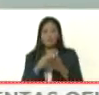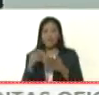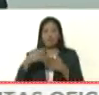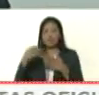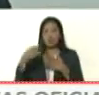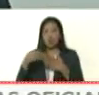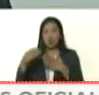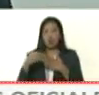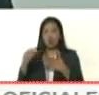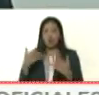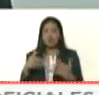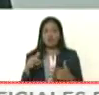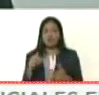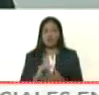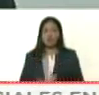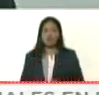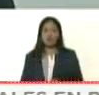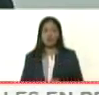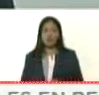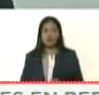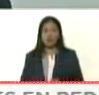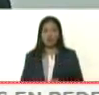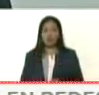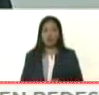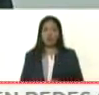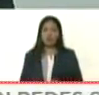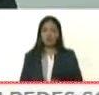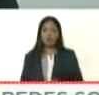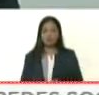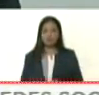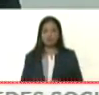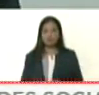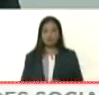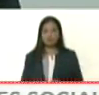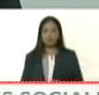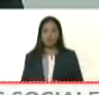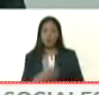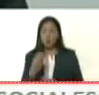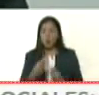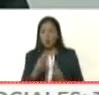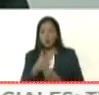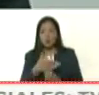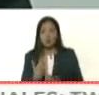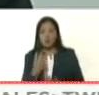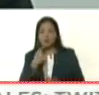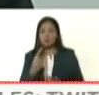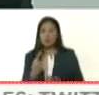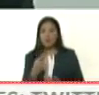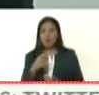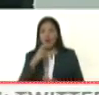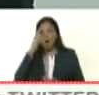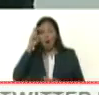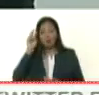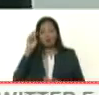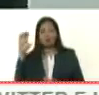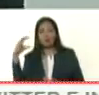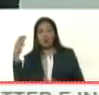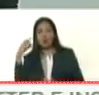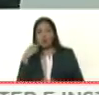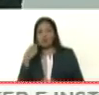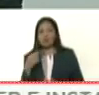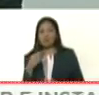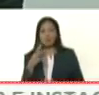$250 mil en efectivo. Para los refrescos. Para los refrescos. Como quiera que el señor canciller de Colombia